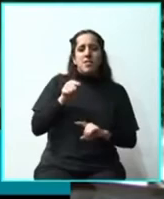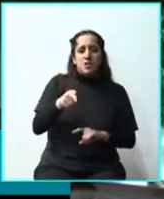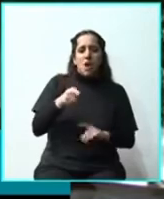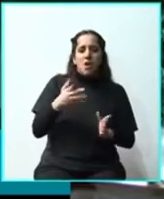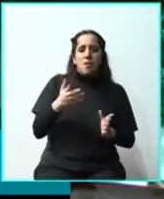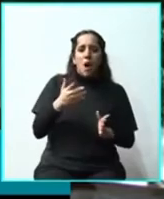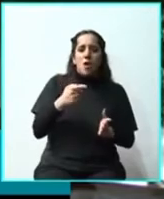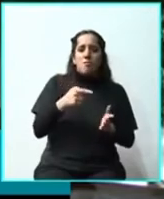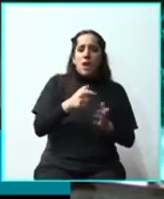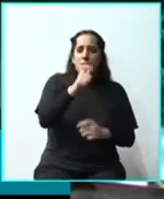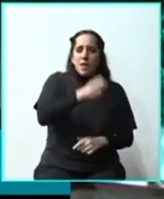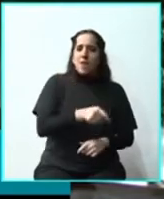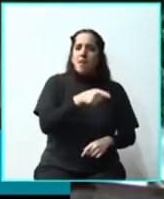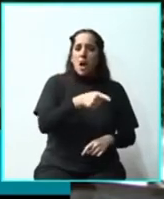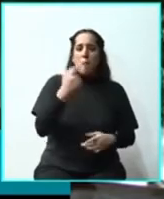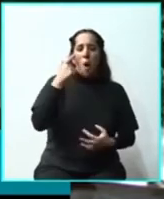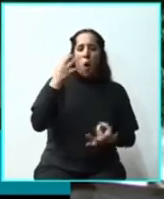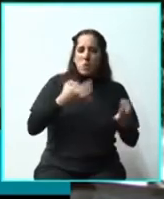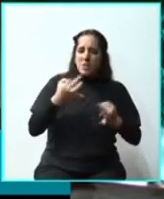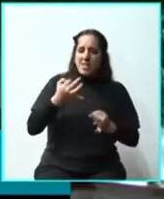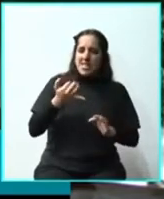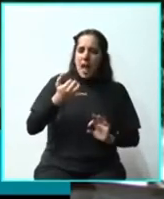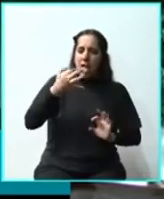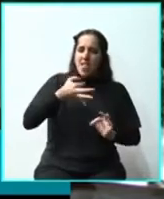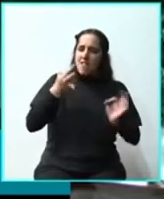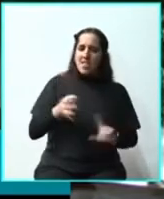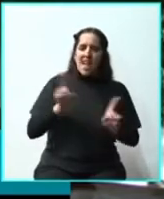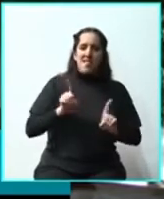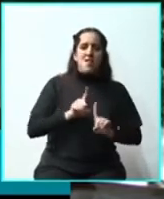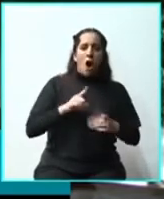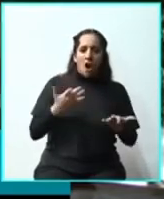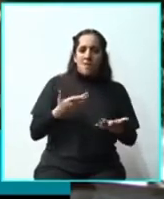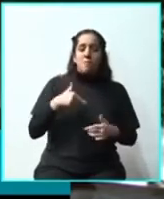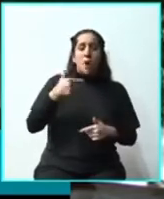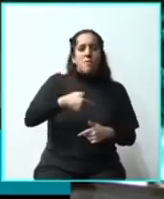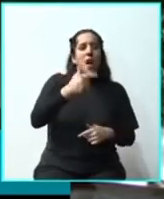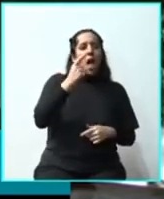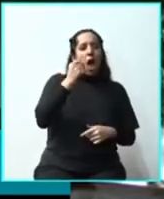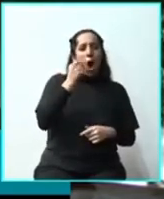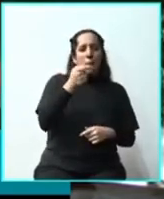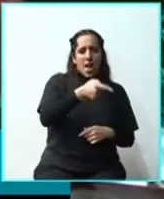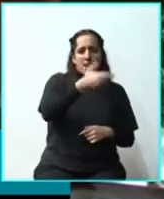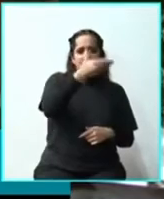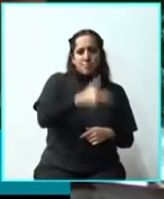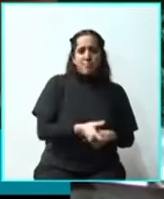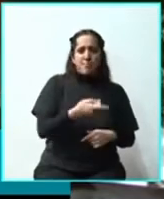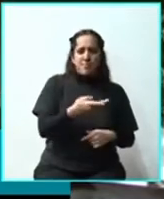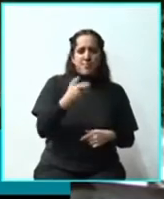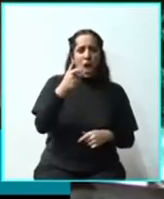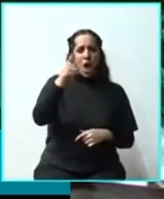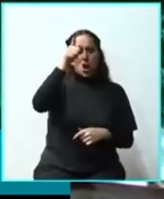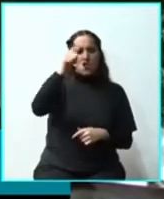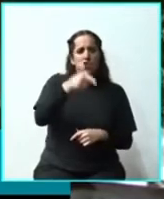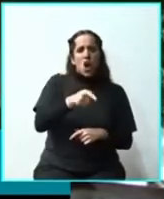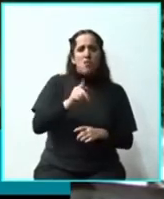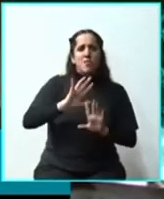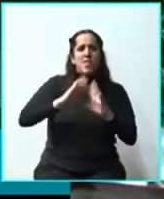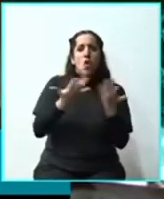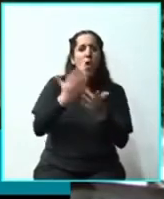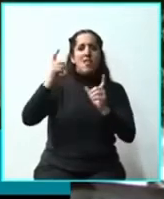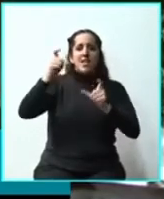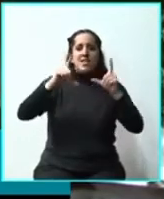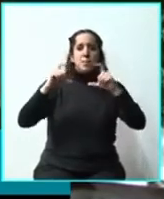una garantía de imparcialidad. Y le estamos dando la posibilidad de que este señor tenga el control, manejo de todas las